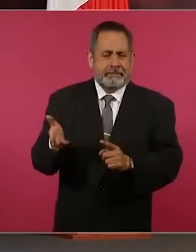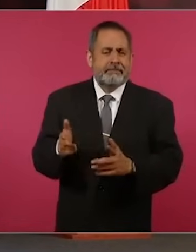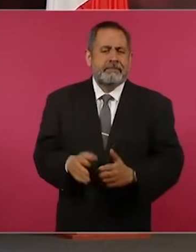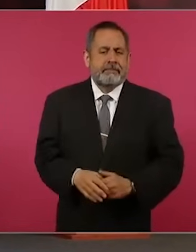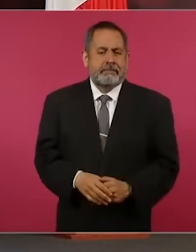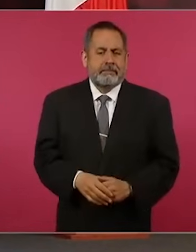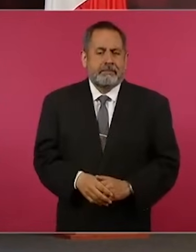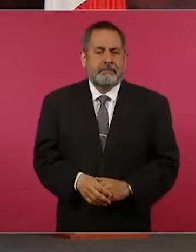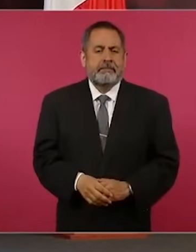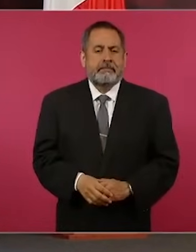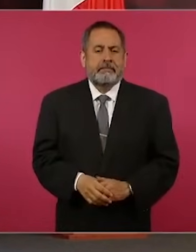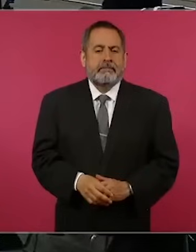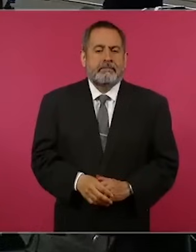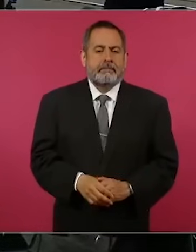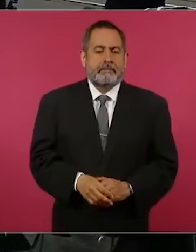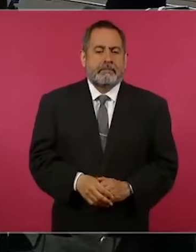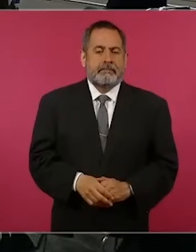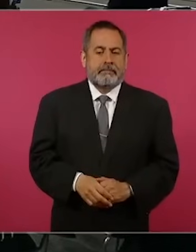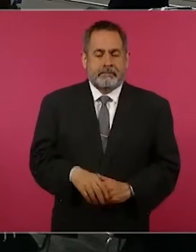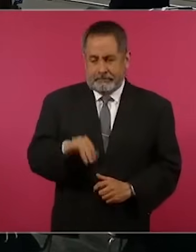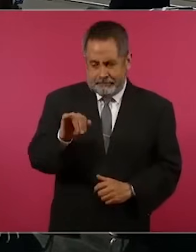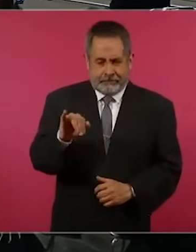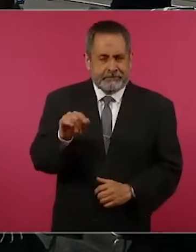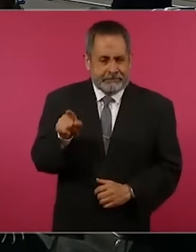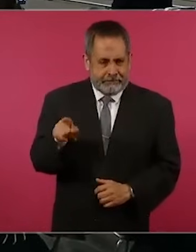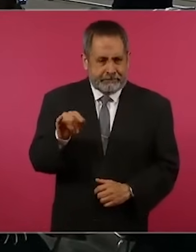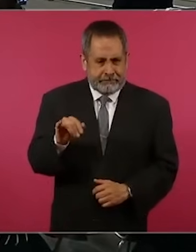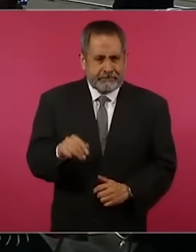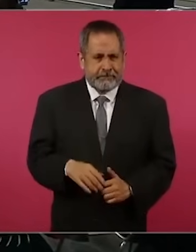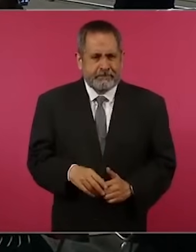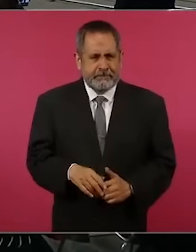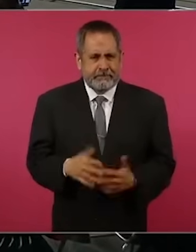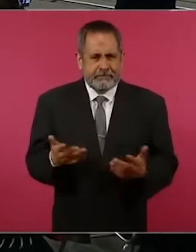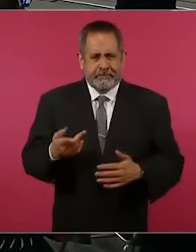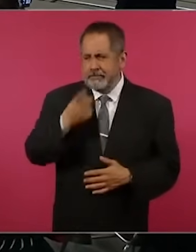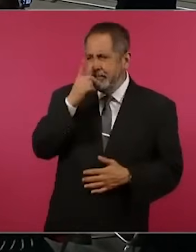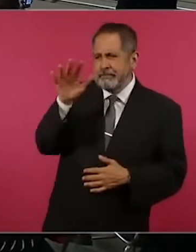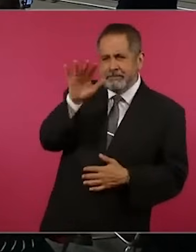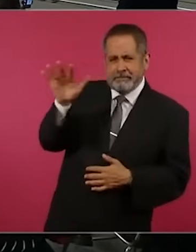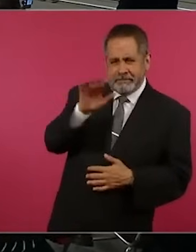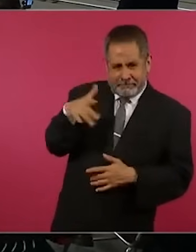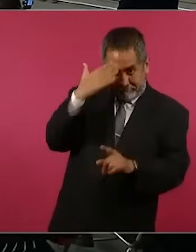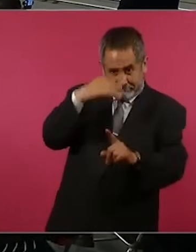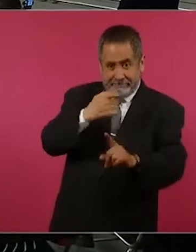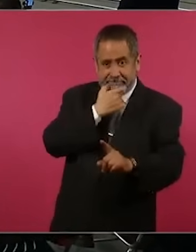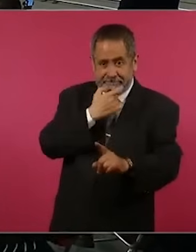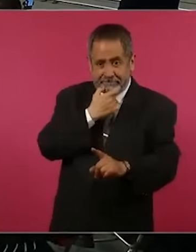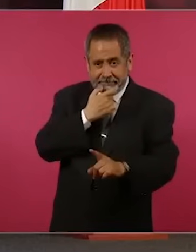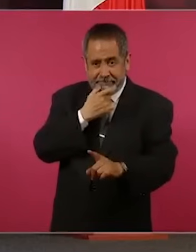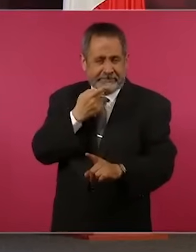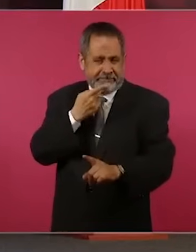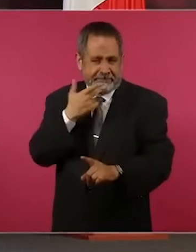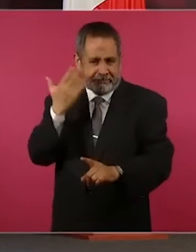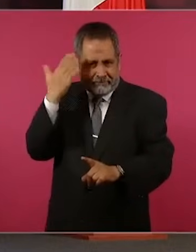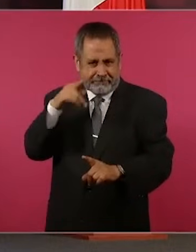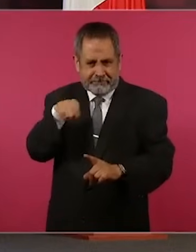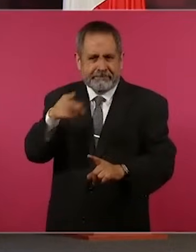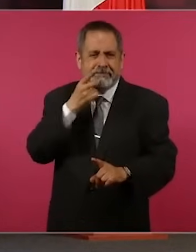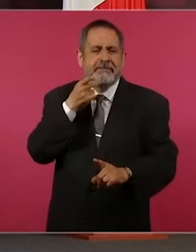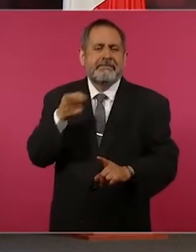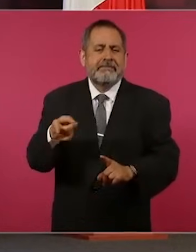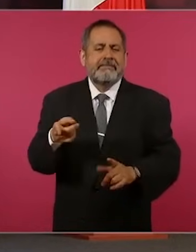Sí. Comercio. Sí. ¿Y qué dice aquí los que hablan